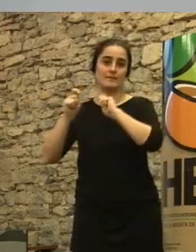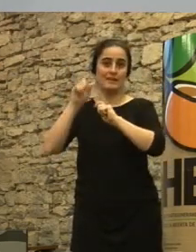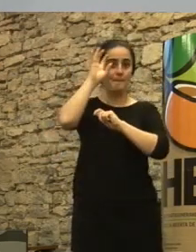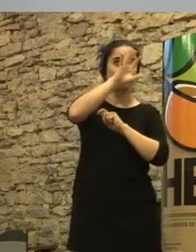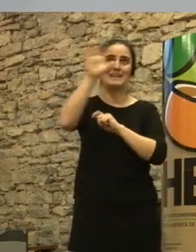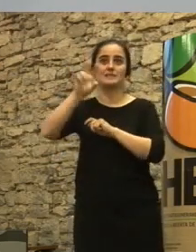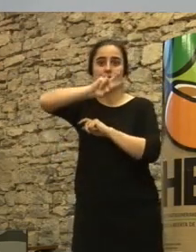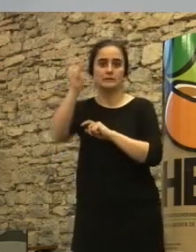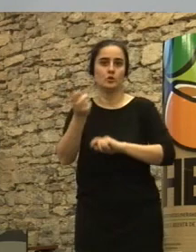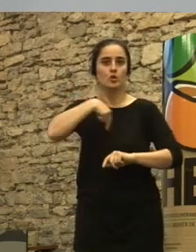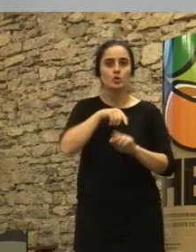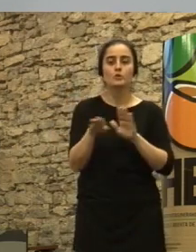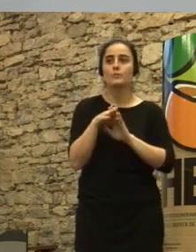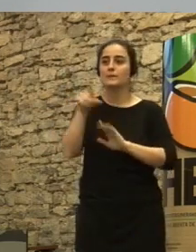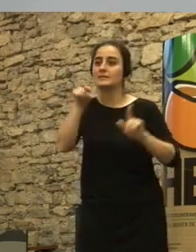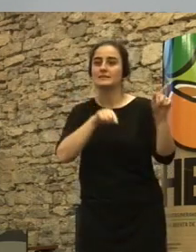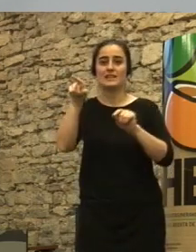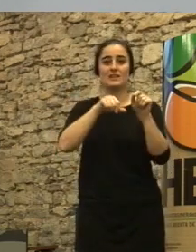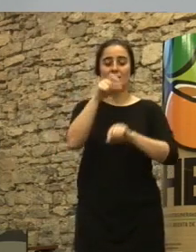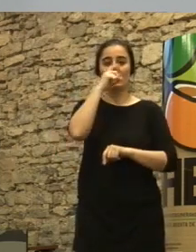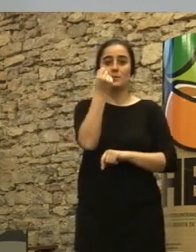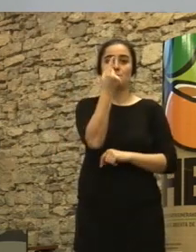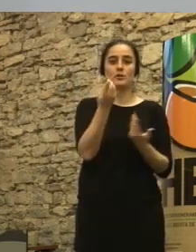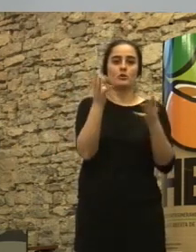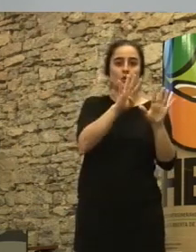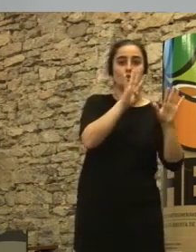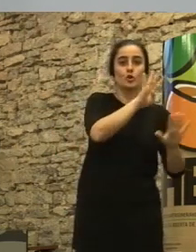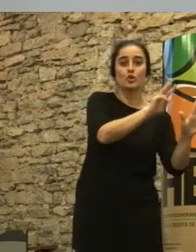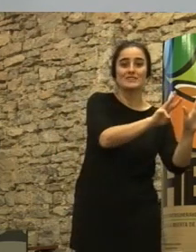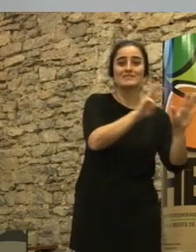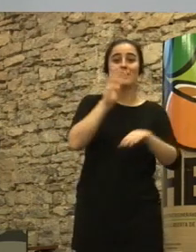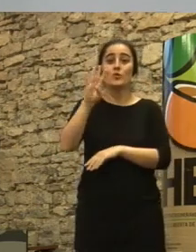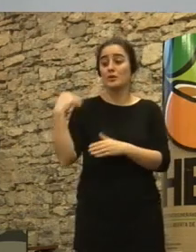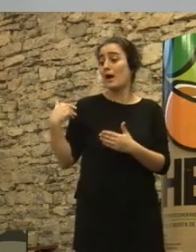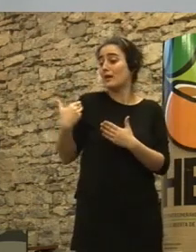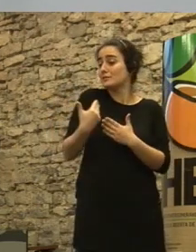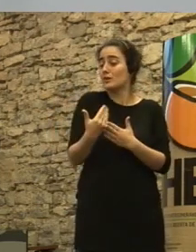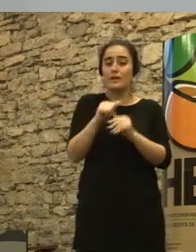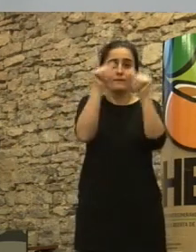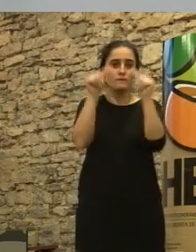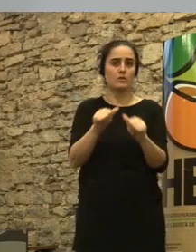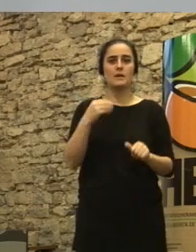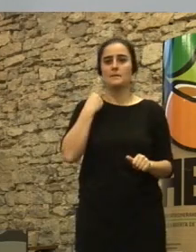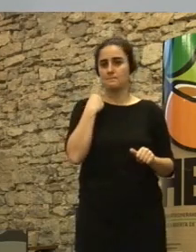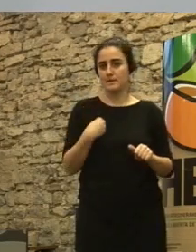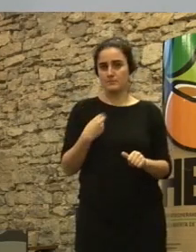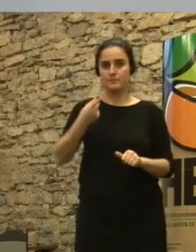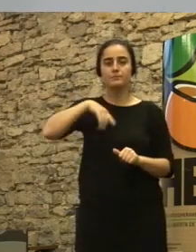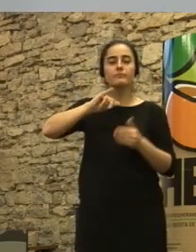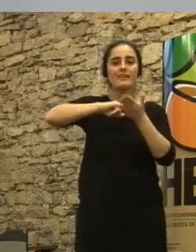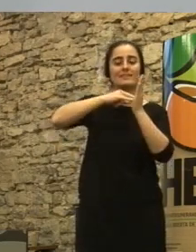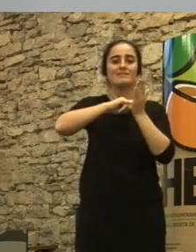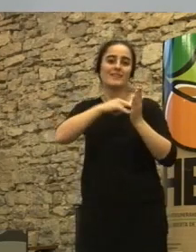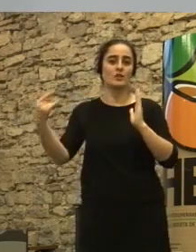Seguimos seleccionando desde 1984 de la misma manera. Hemos desarrollado una